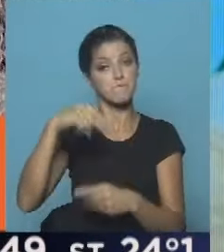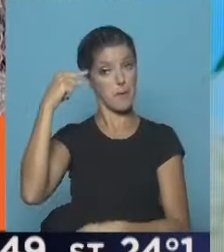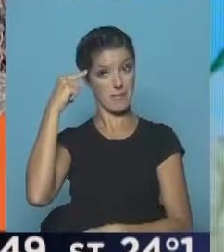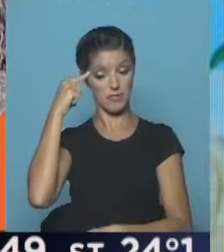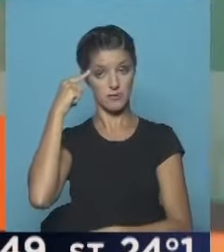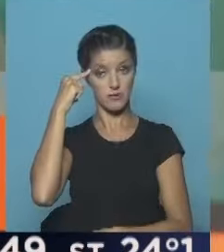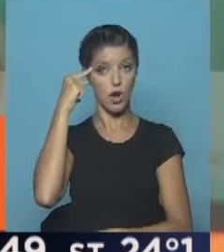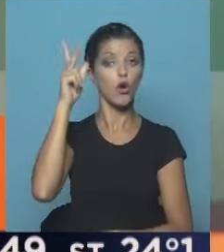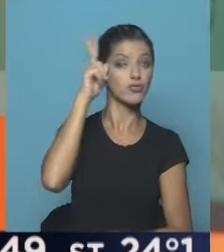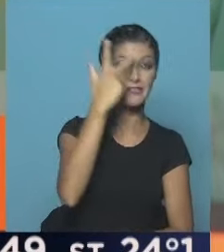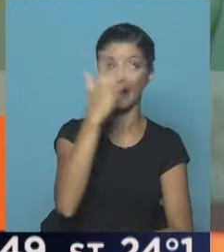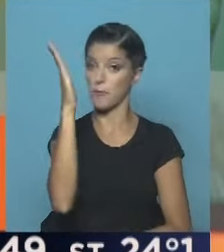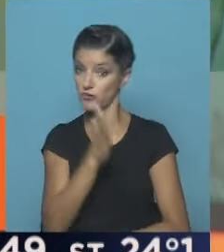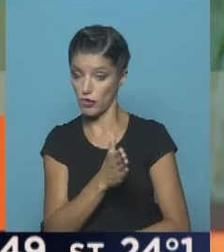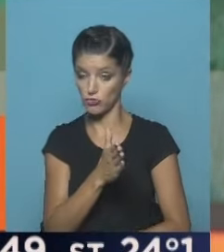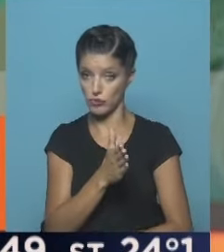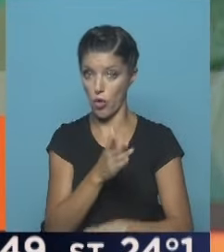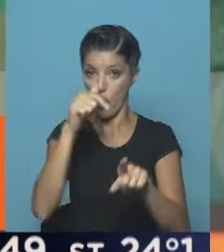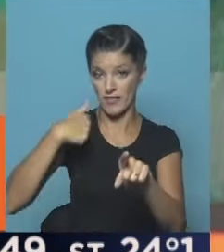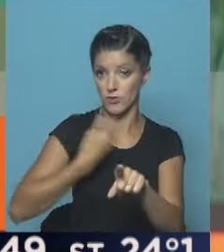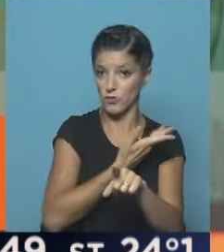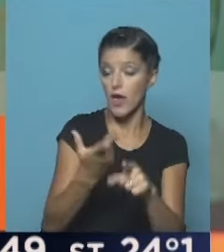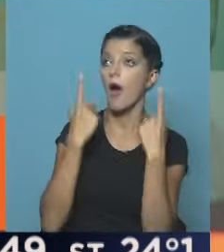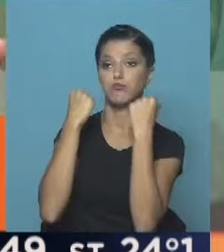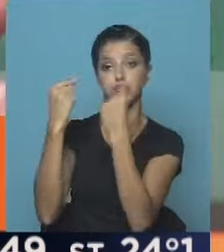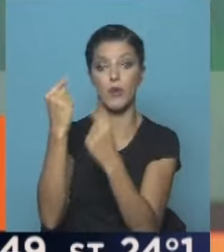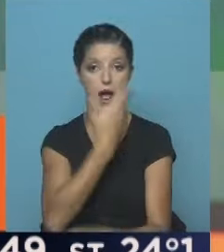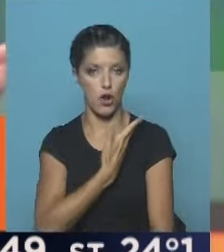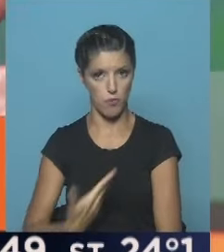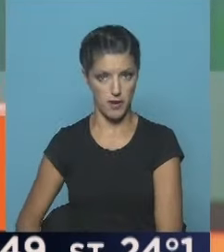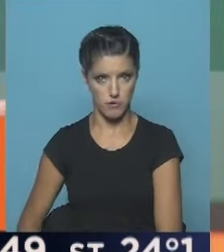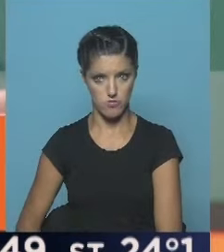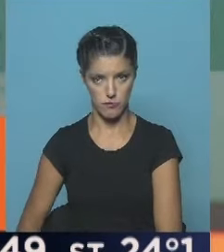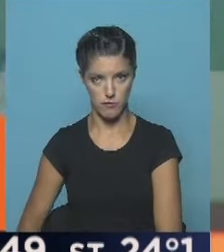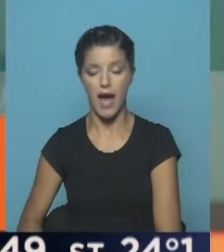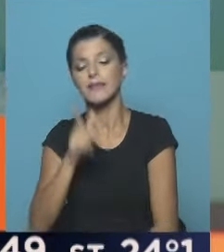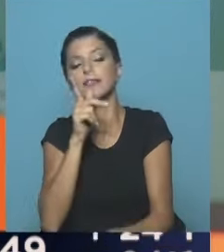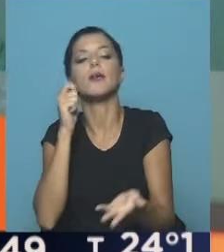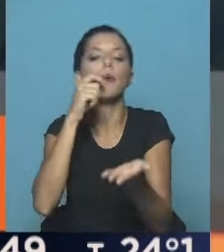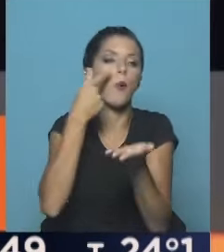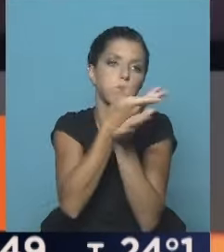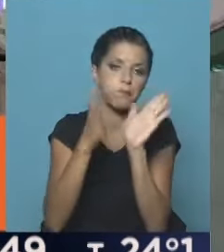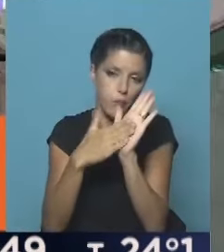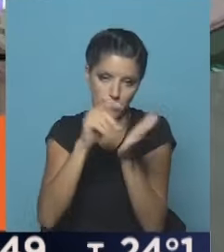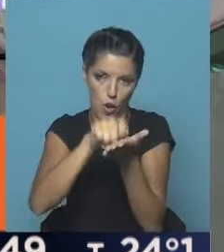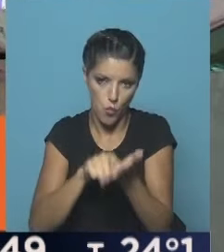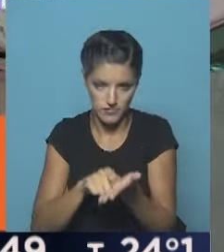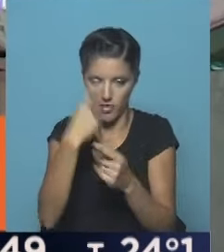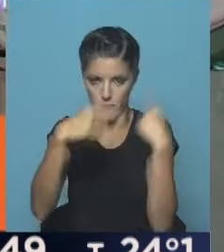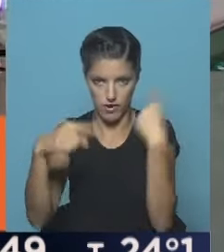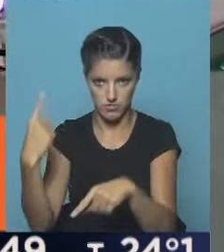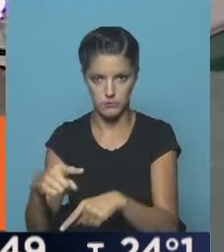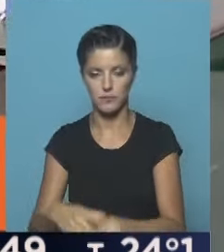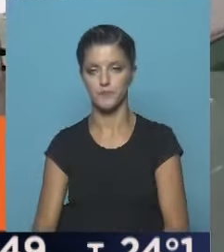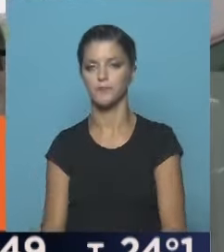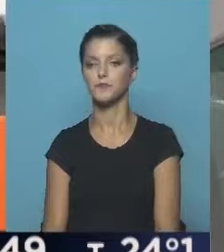83% está en este momento cuestionando al gobierno en términos de las encuestas que se están manejando, ¿no? Andrés,